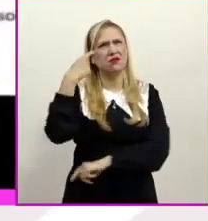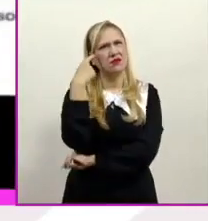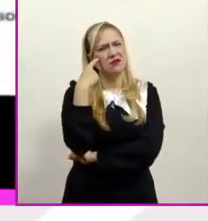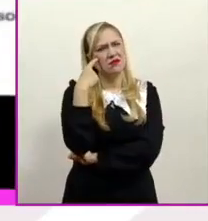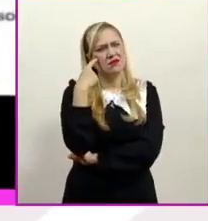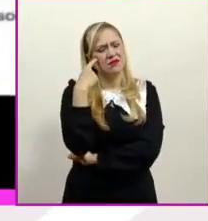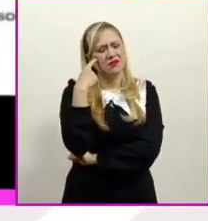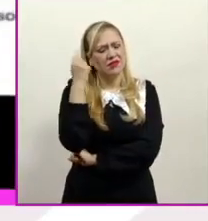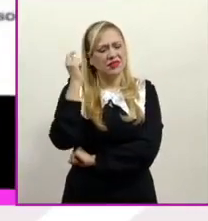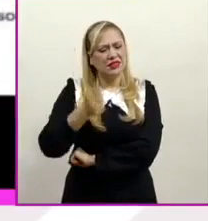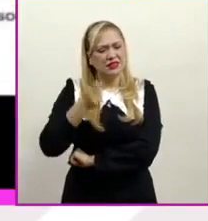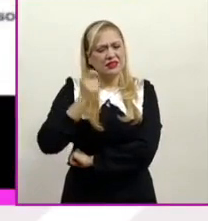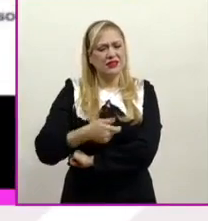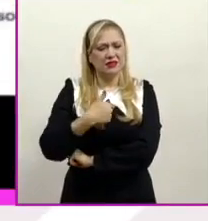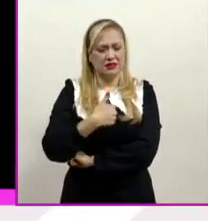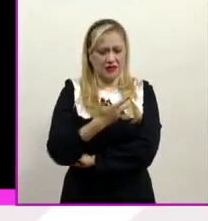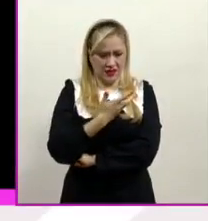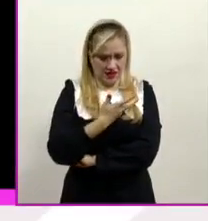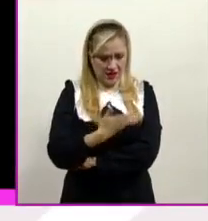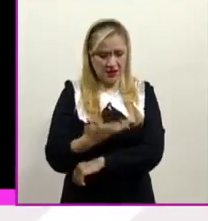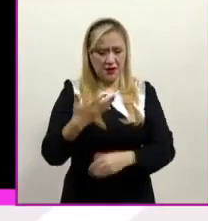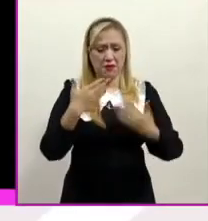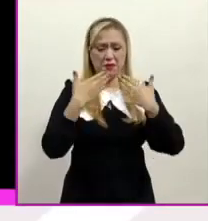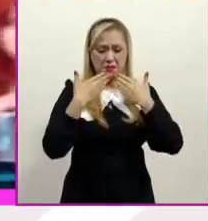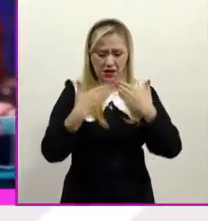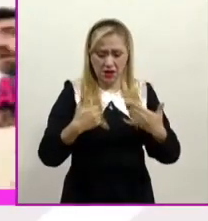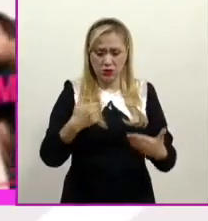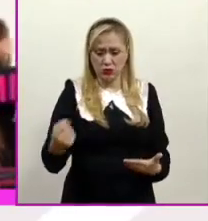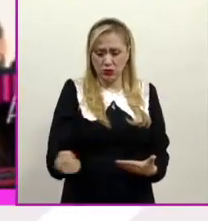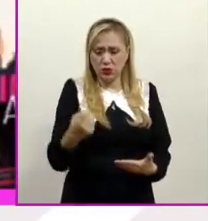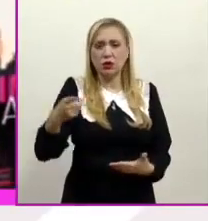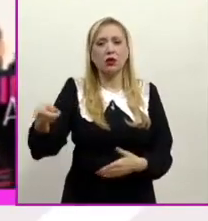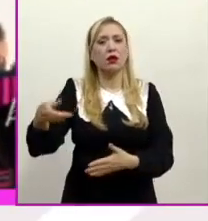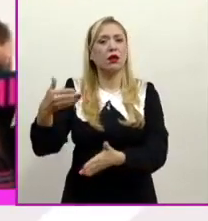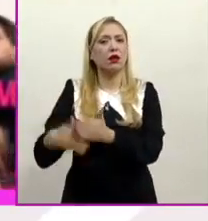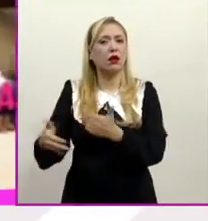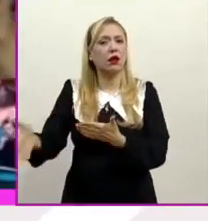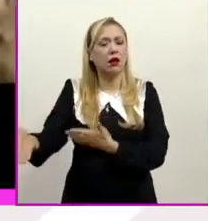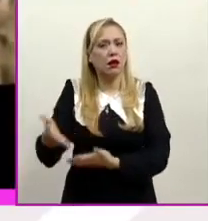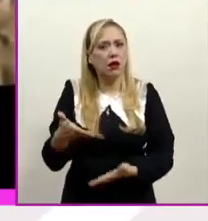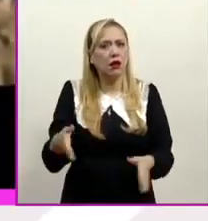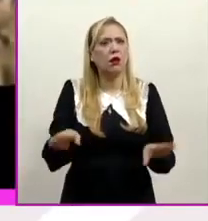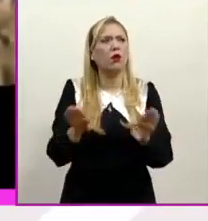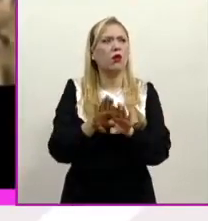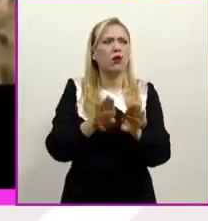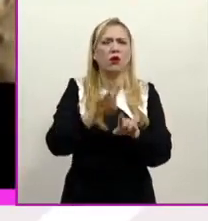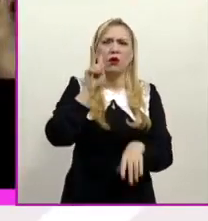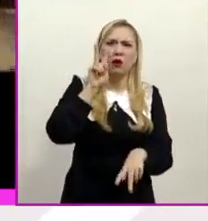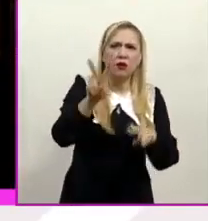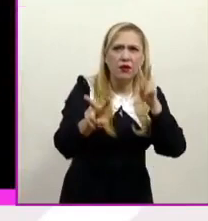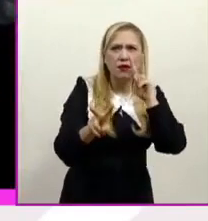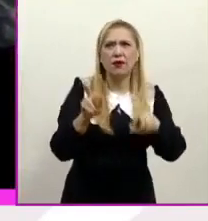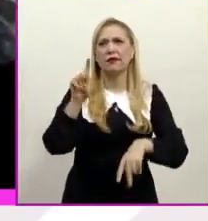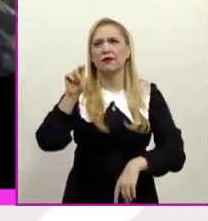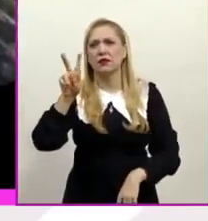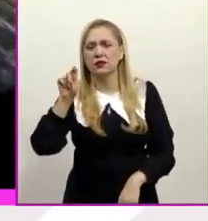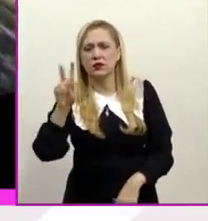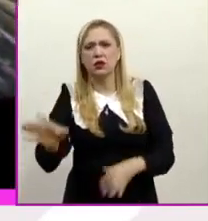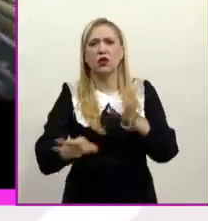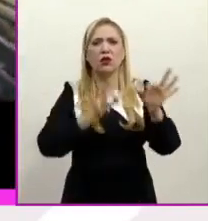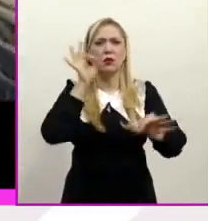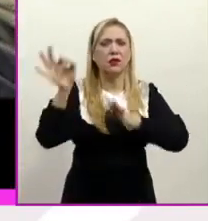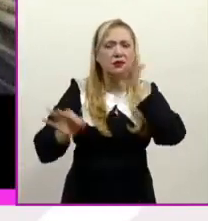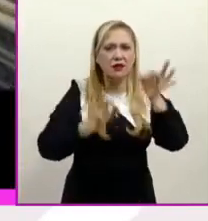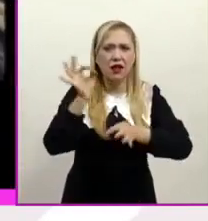de nuestros privilegios, de ser más responsables con las historias que consumimos en los medios audiovisuales y que muchas